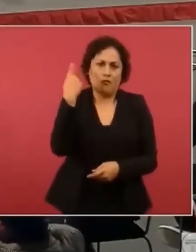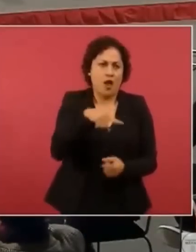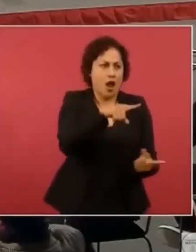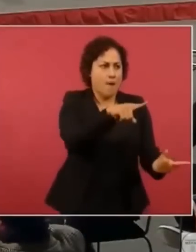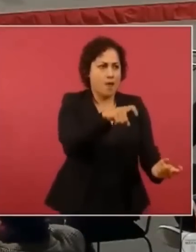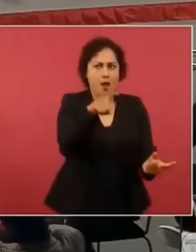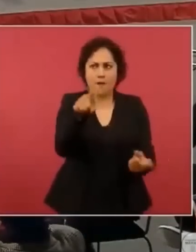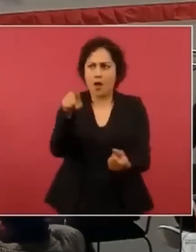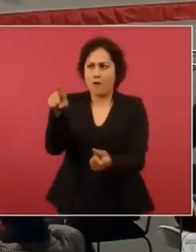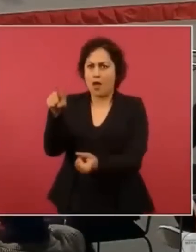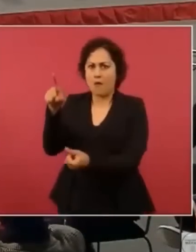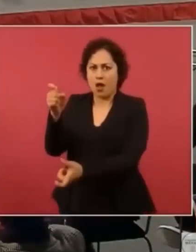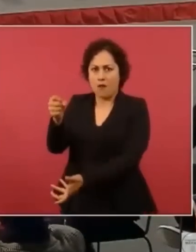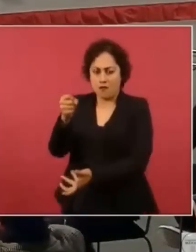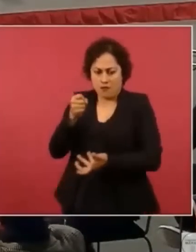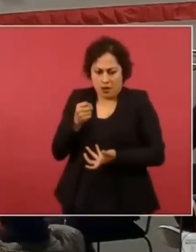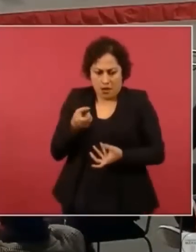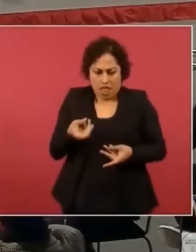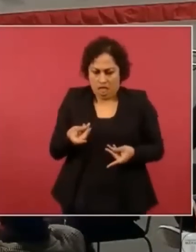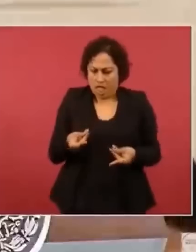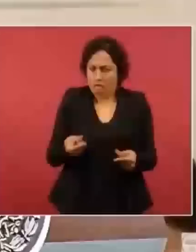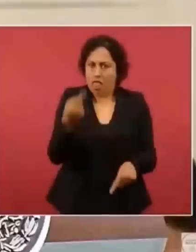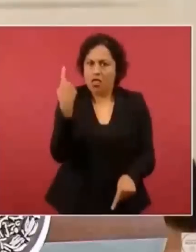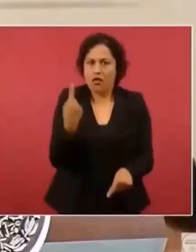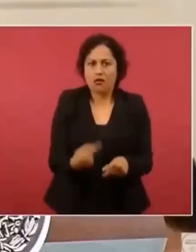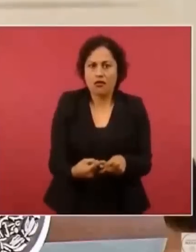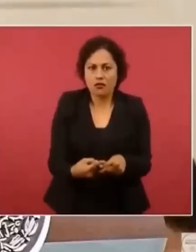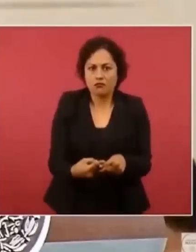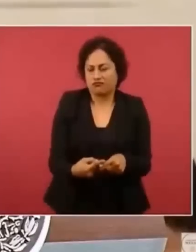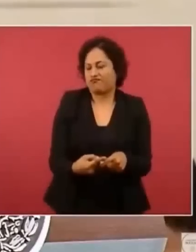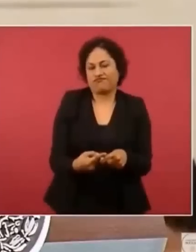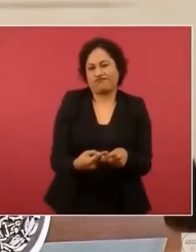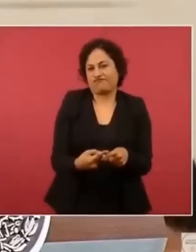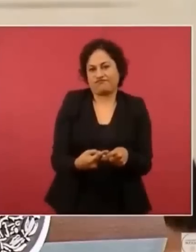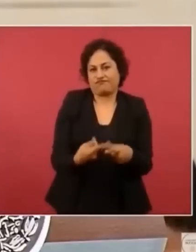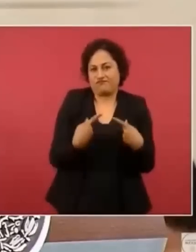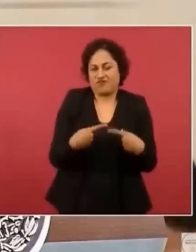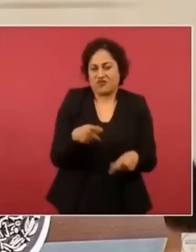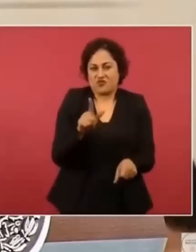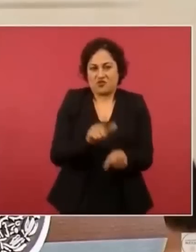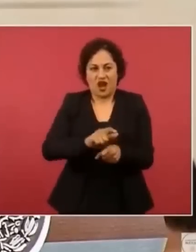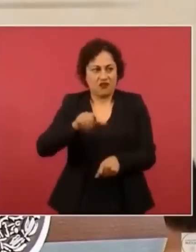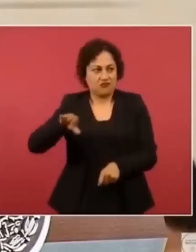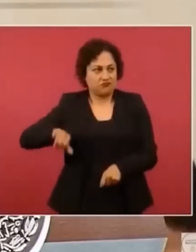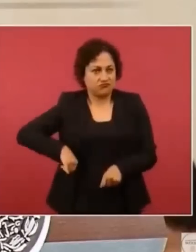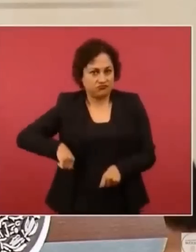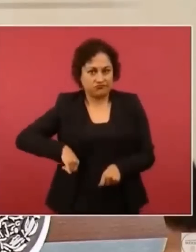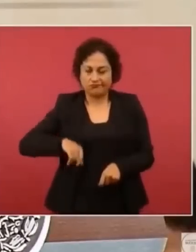públicos para propósitos personales.